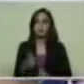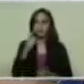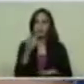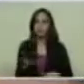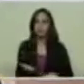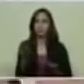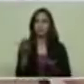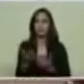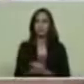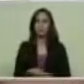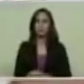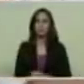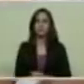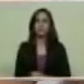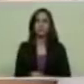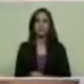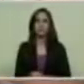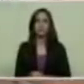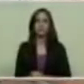Bueno,